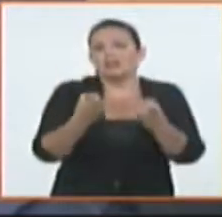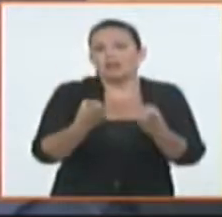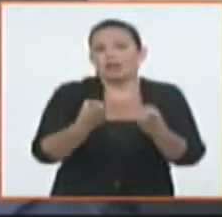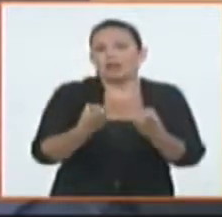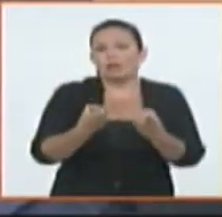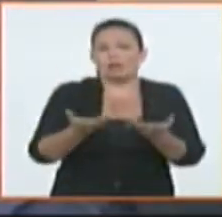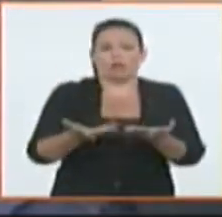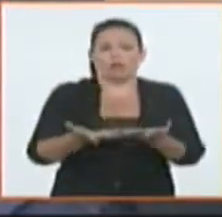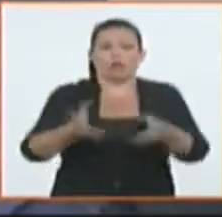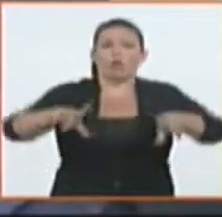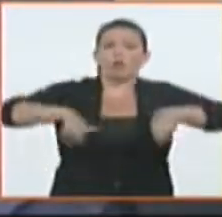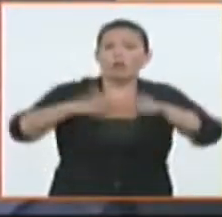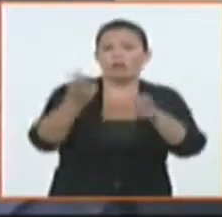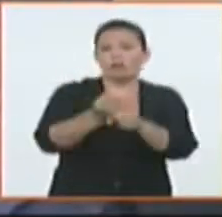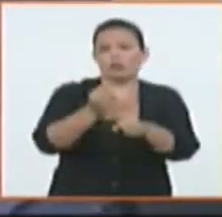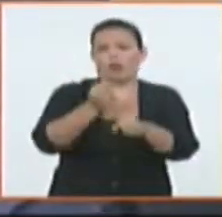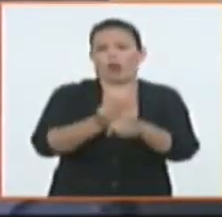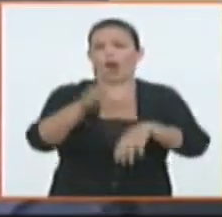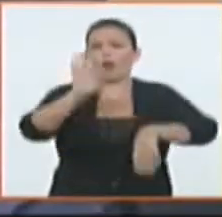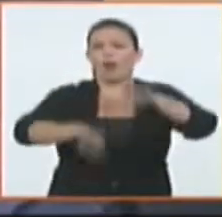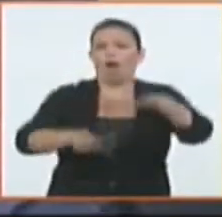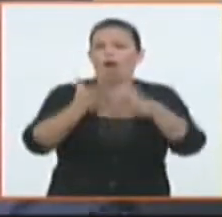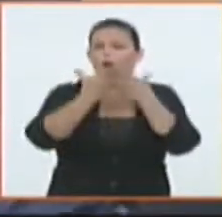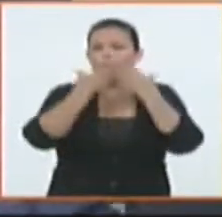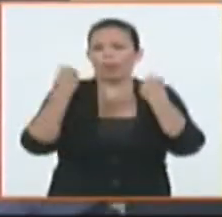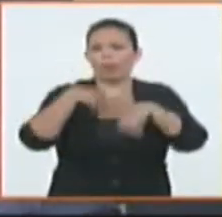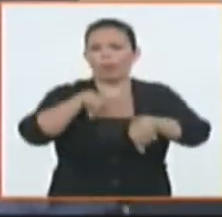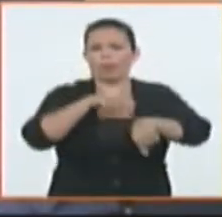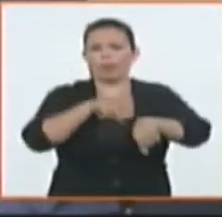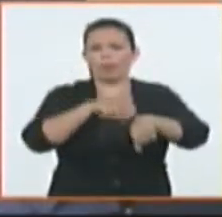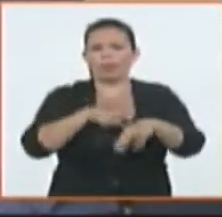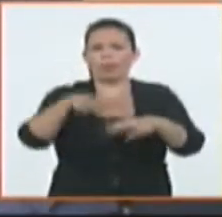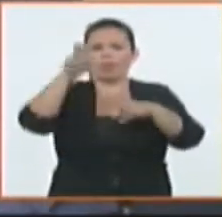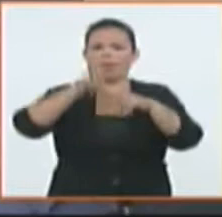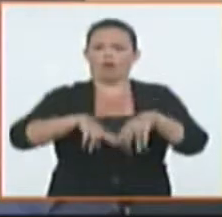y la falta de vínculo con la base que en las condiciones de pandemia se ha acrecentado.